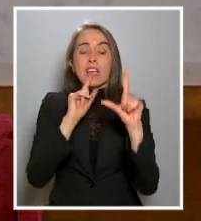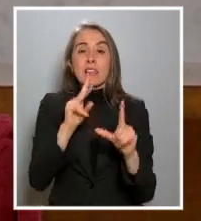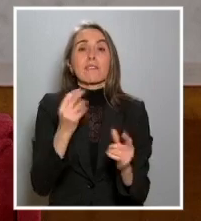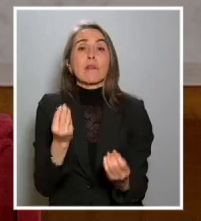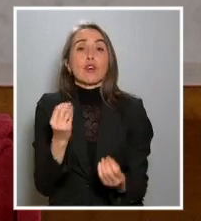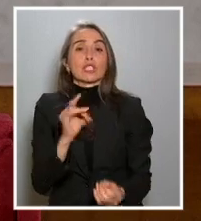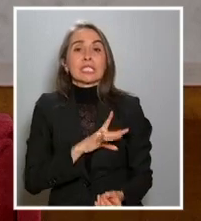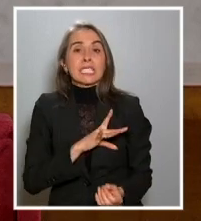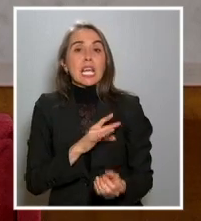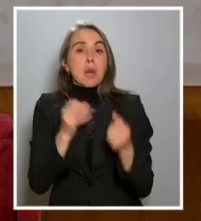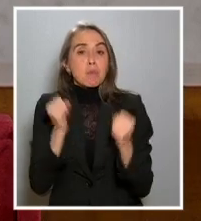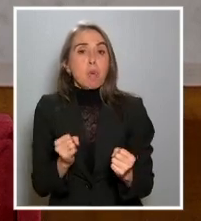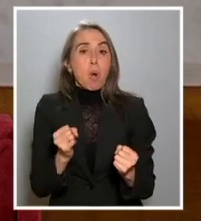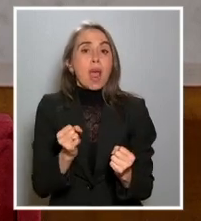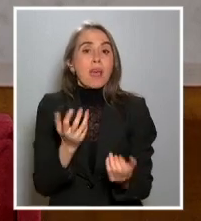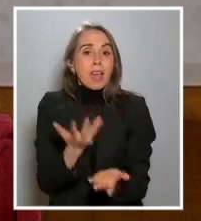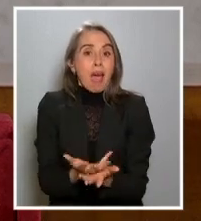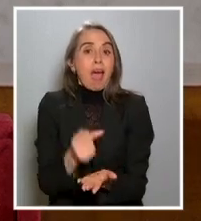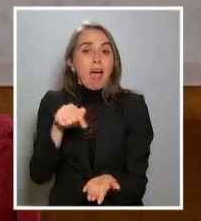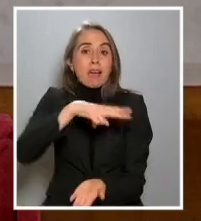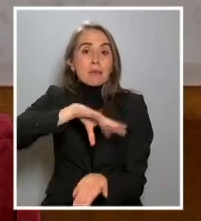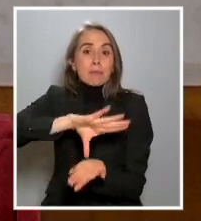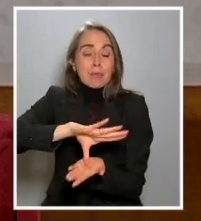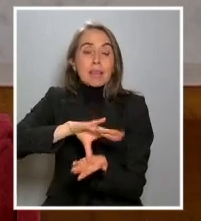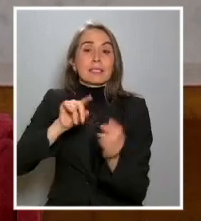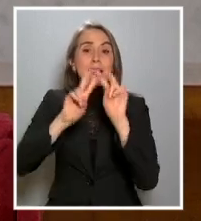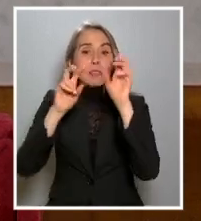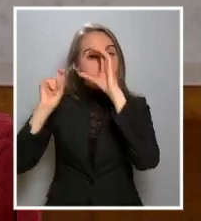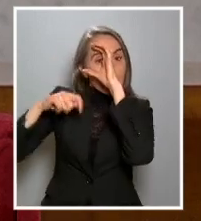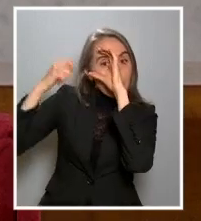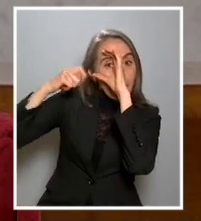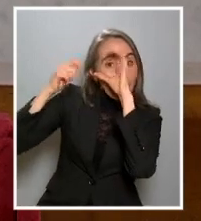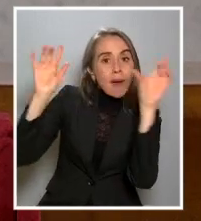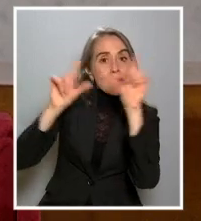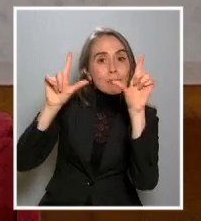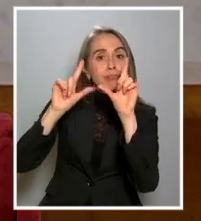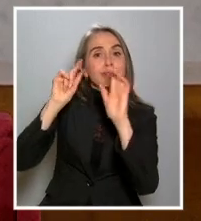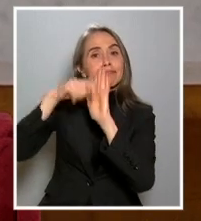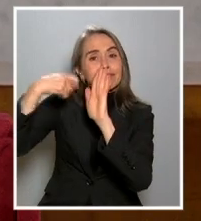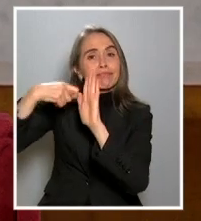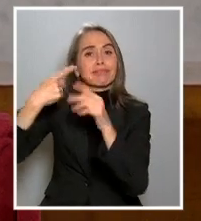tremendo talento y las posibilidades que tenemos en nuestro país en esta materia.